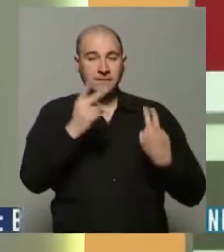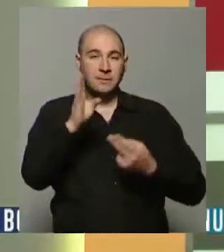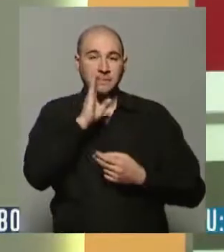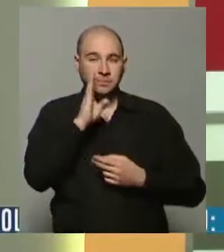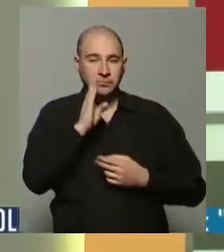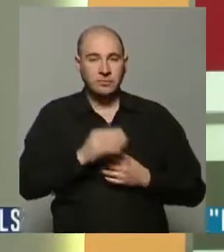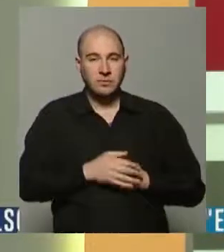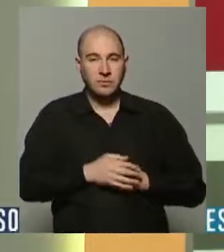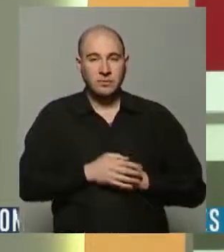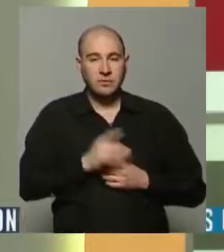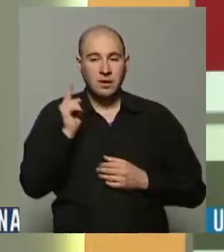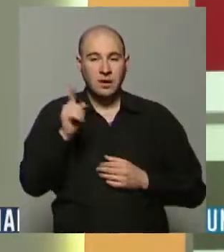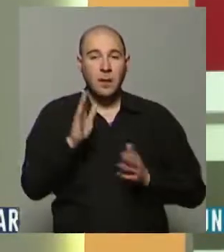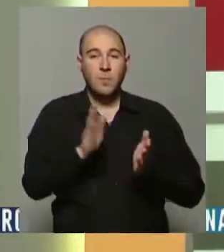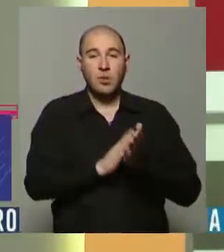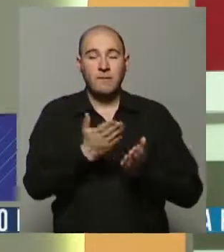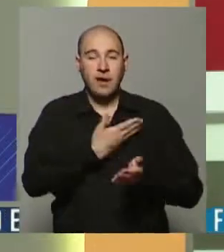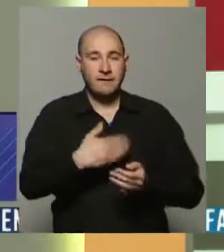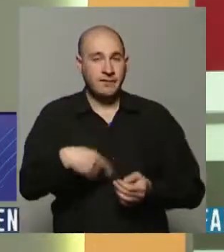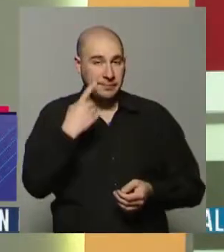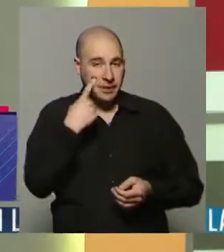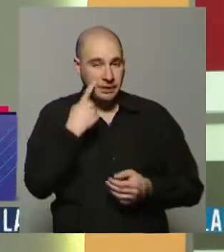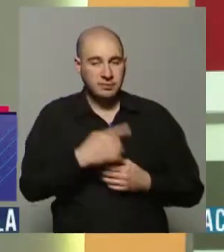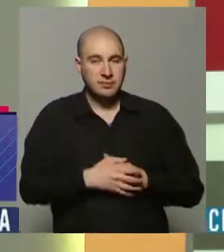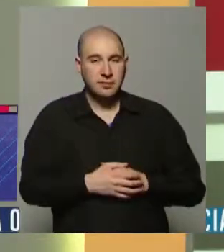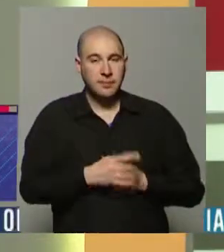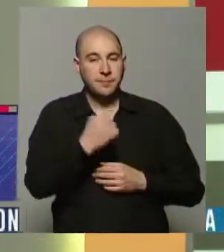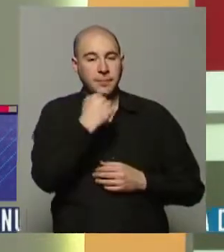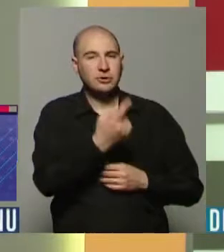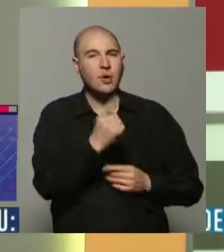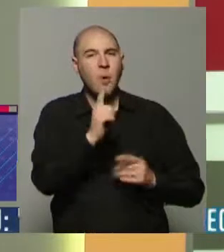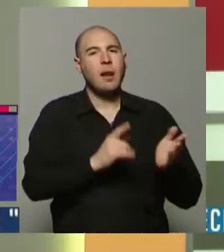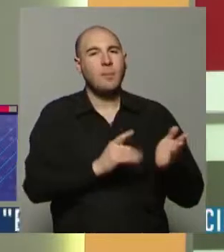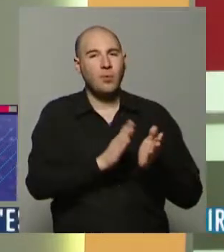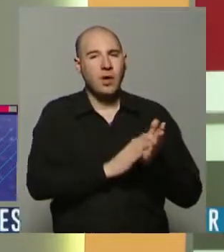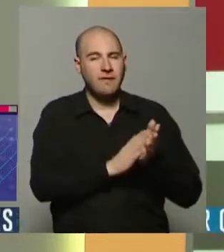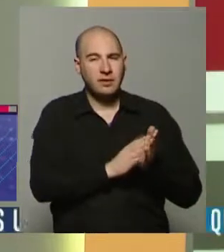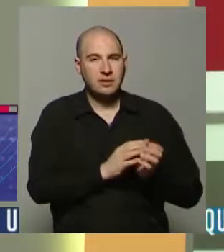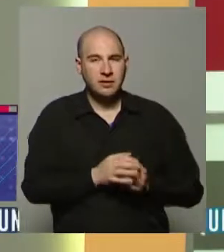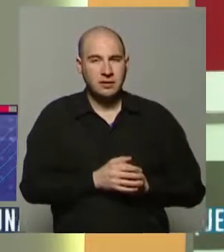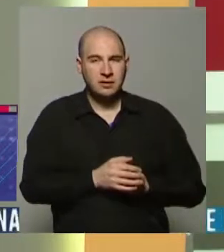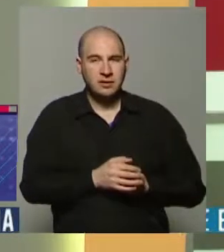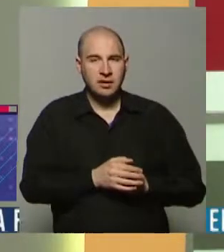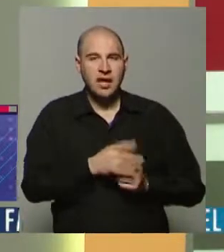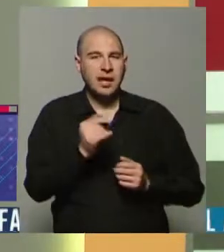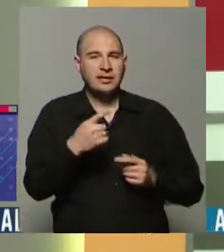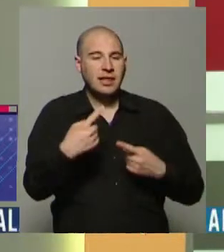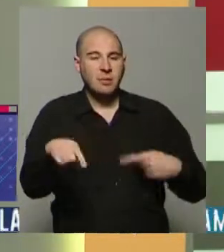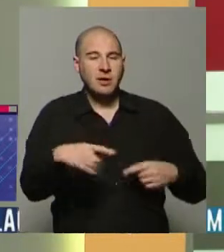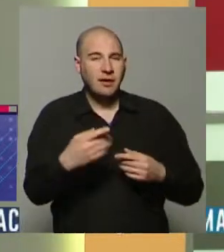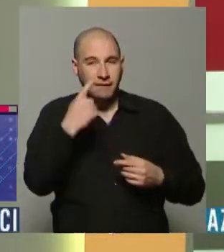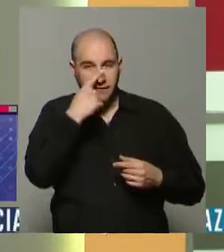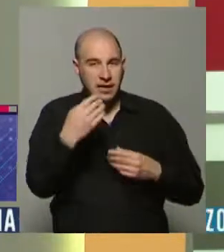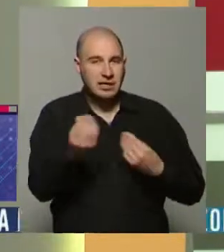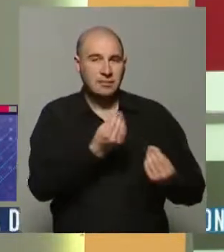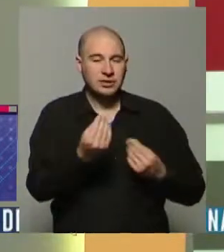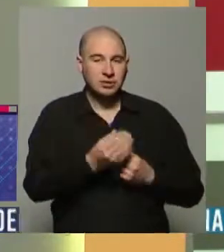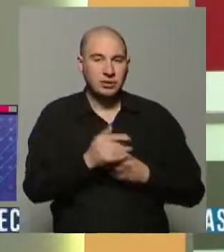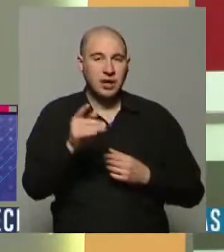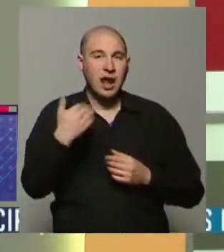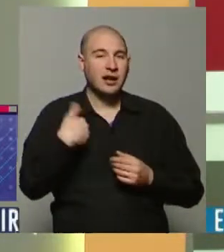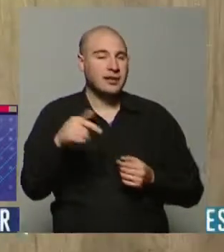dato sumamente malo para nuestra economía, pero muestra a las claras cuál es la situación real de las familias en Argentina. Sin duda, estas señales